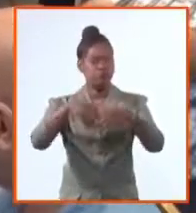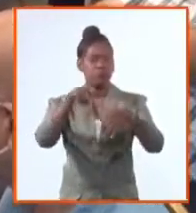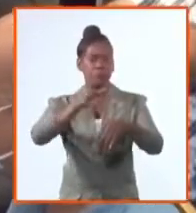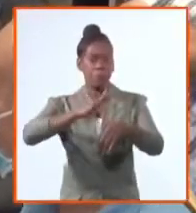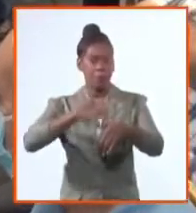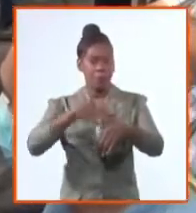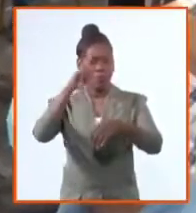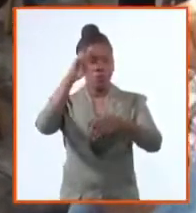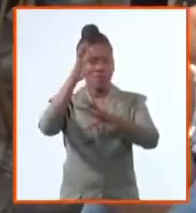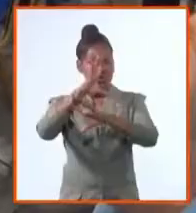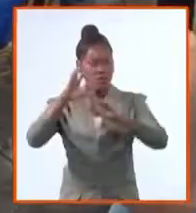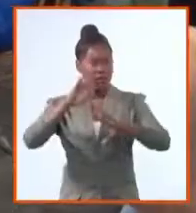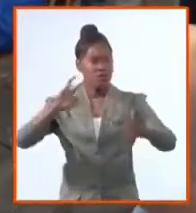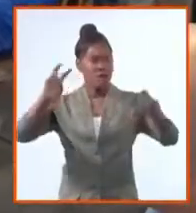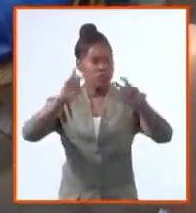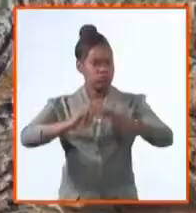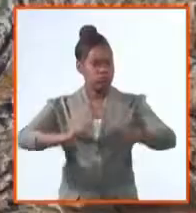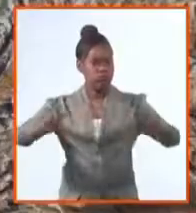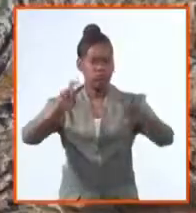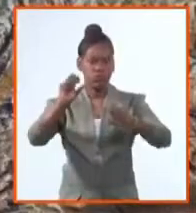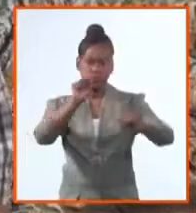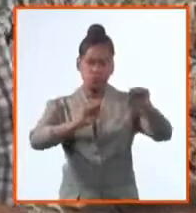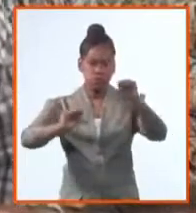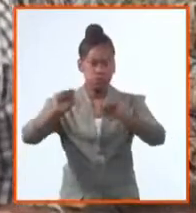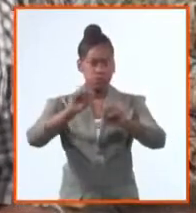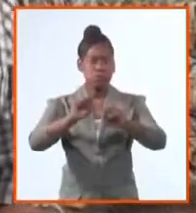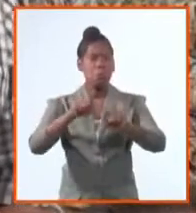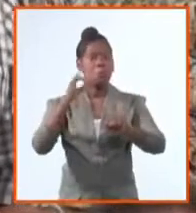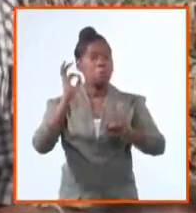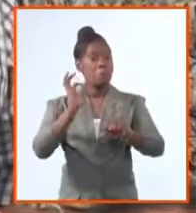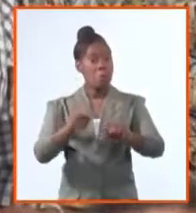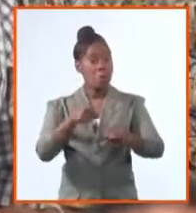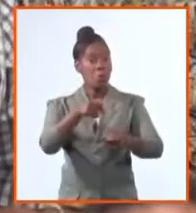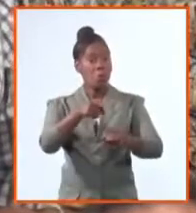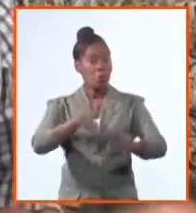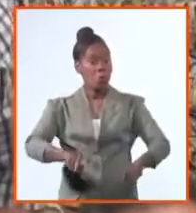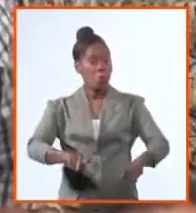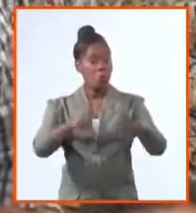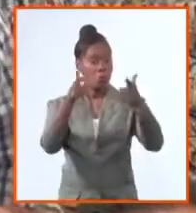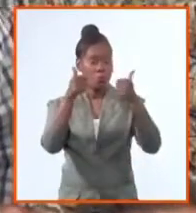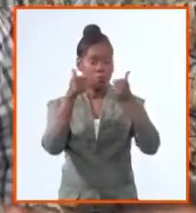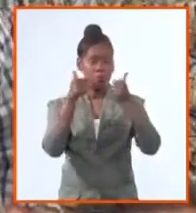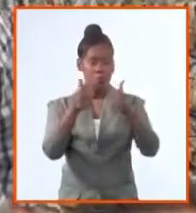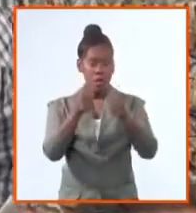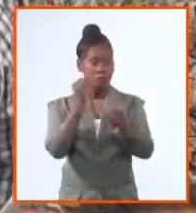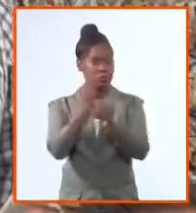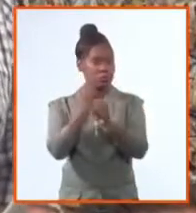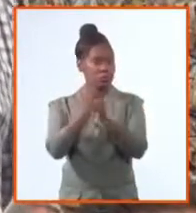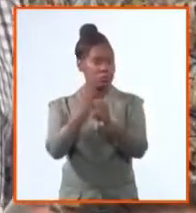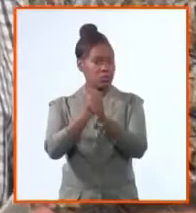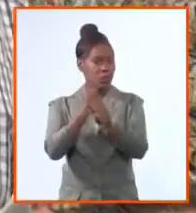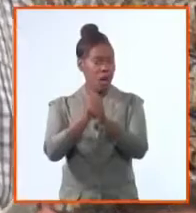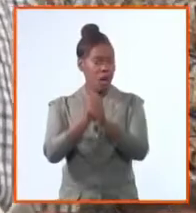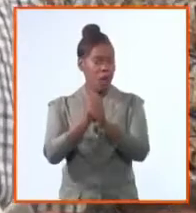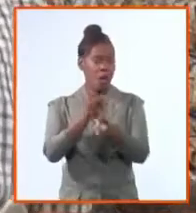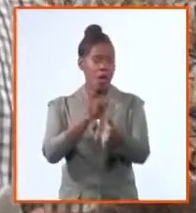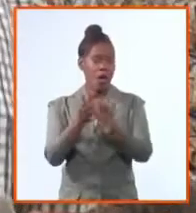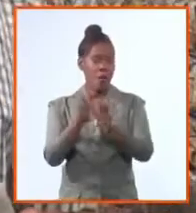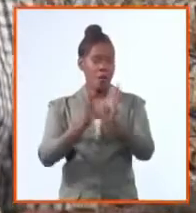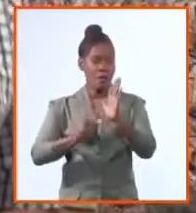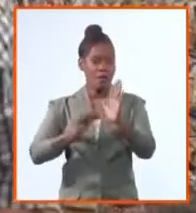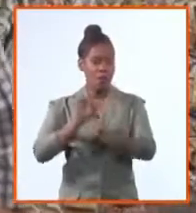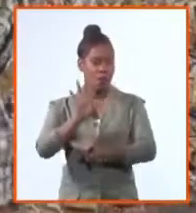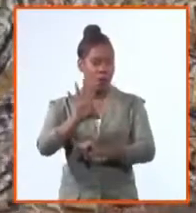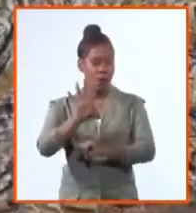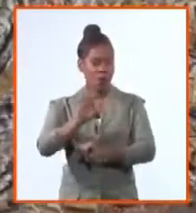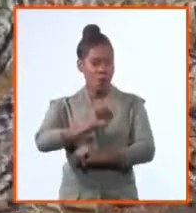si no teníamos soberanía con las vacunas y que había que buscar vacunas cubanas. Y a los 4 meses, ya después de ese primer encuentro, a